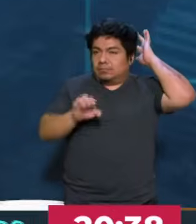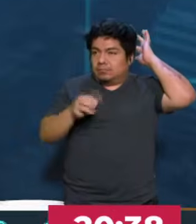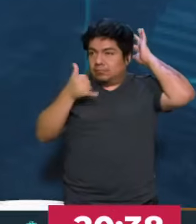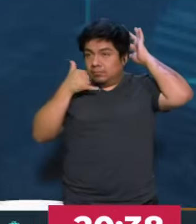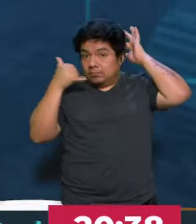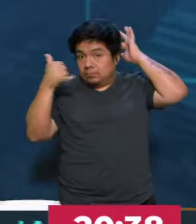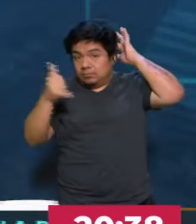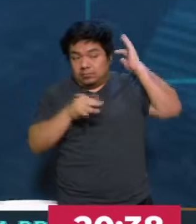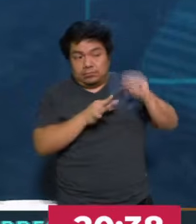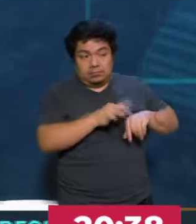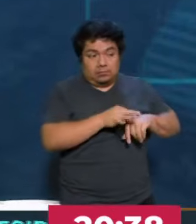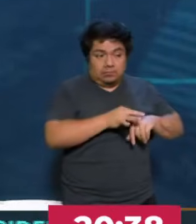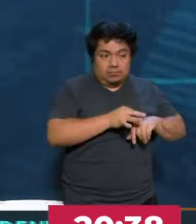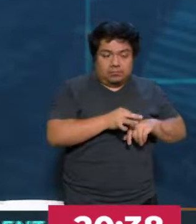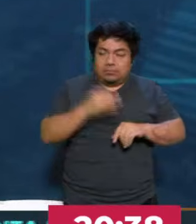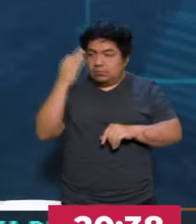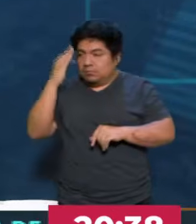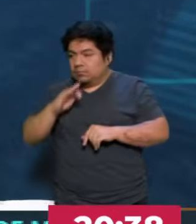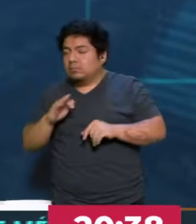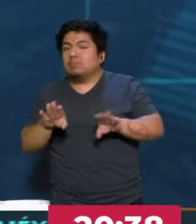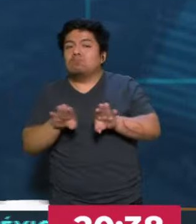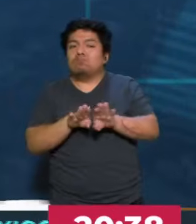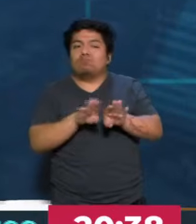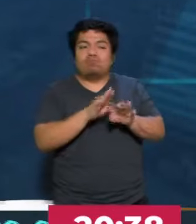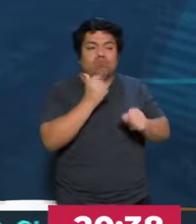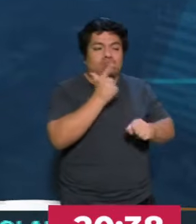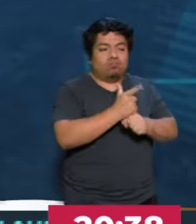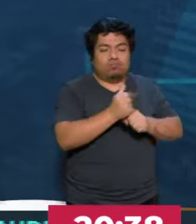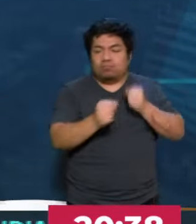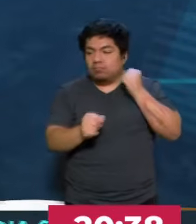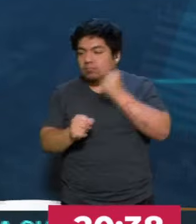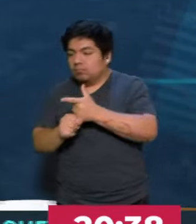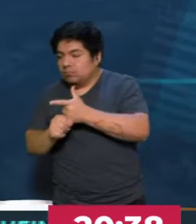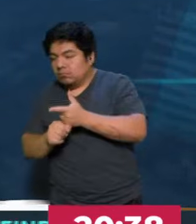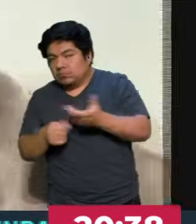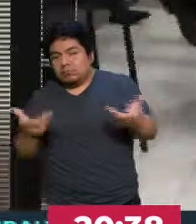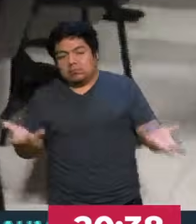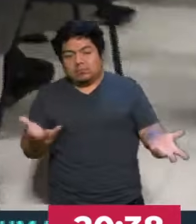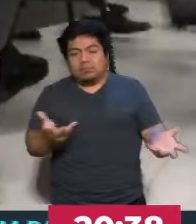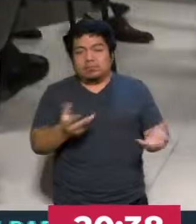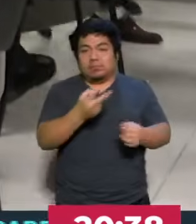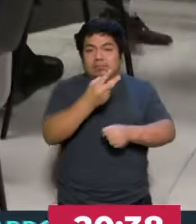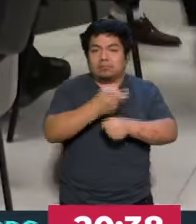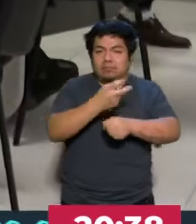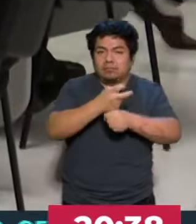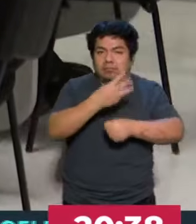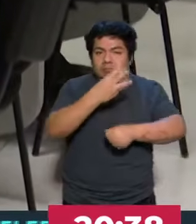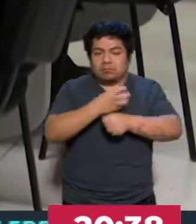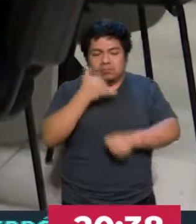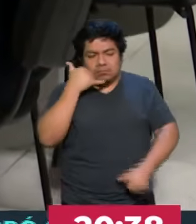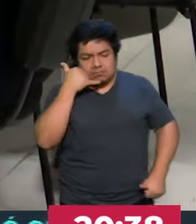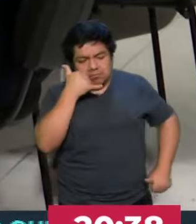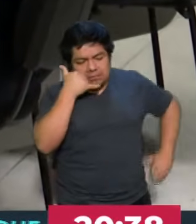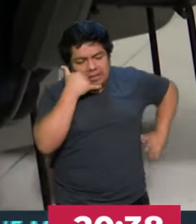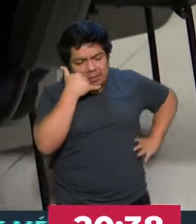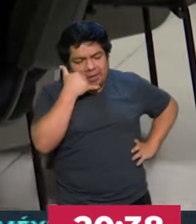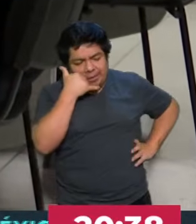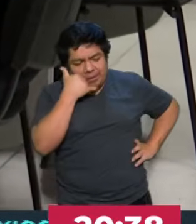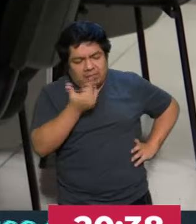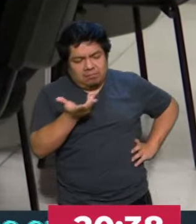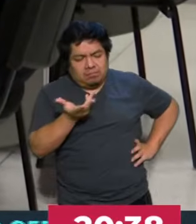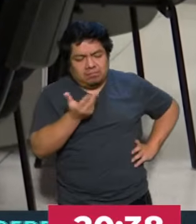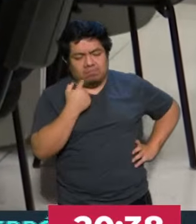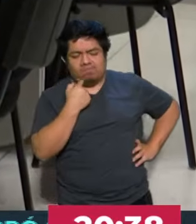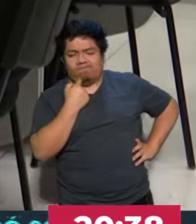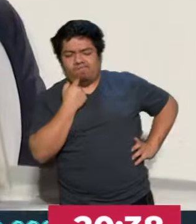llamadas reales y cuando son falsas? Bueno, básicamente nosotros a la segunda o tercera pregunta en los últimos 14 meses ya podemos identificar